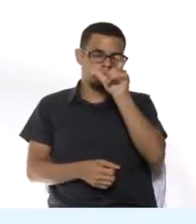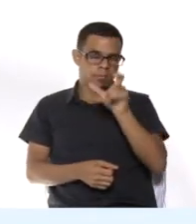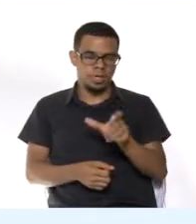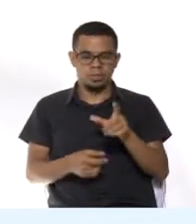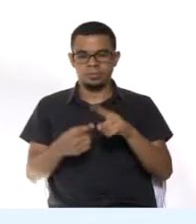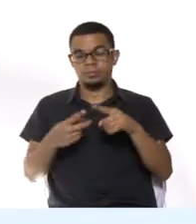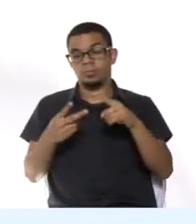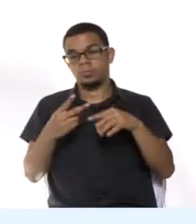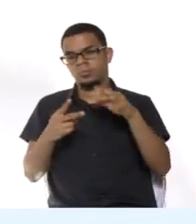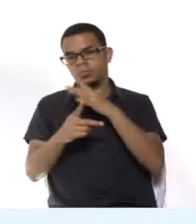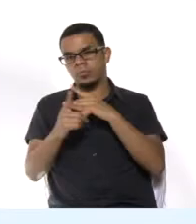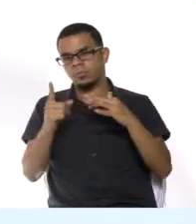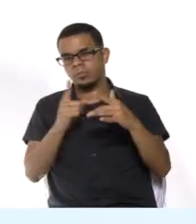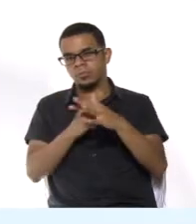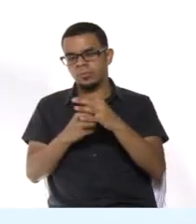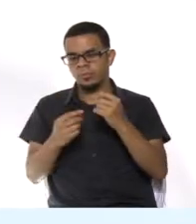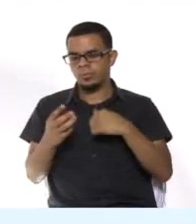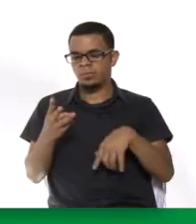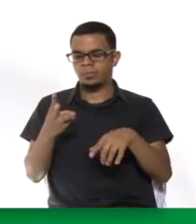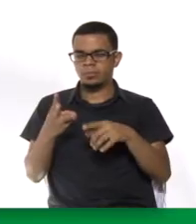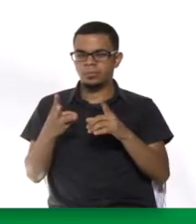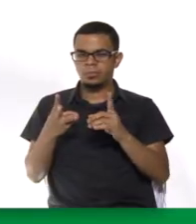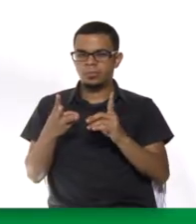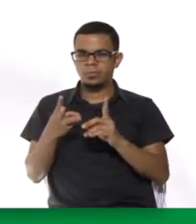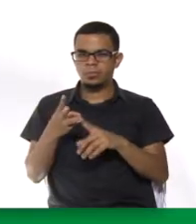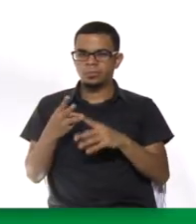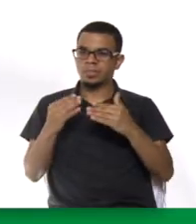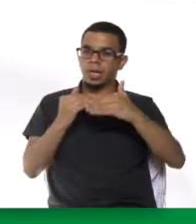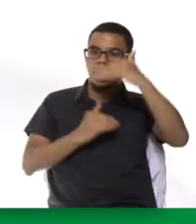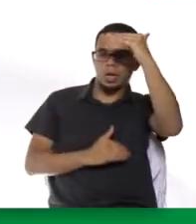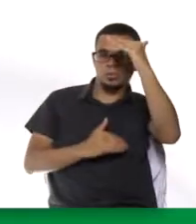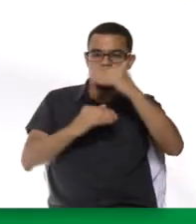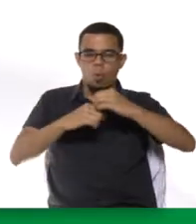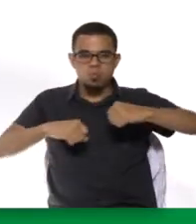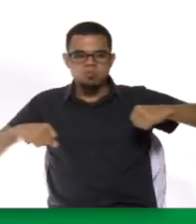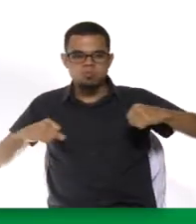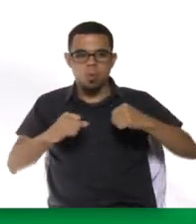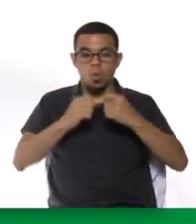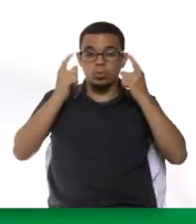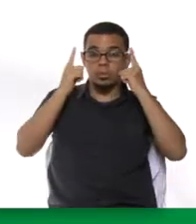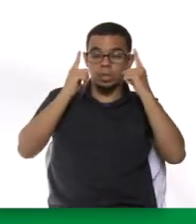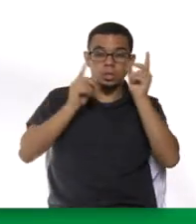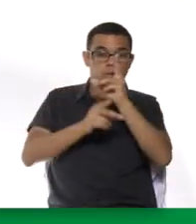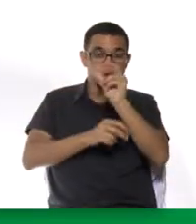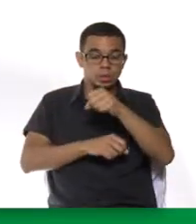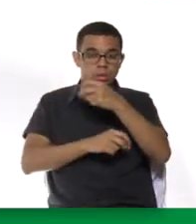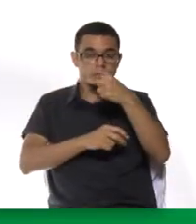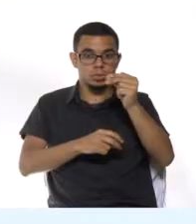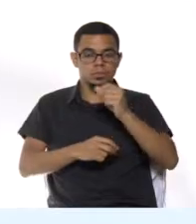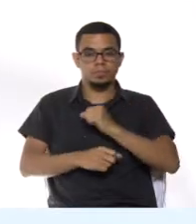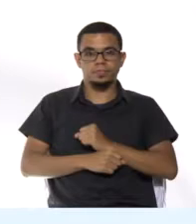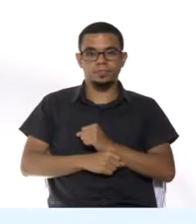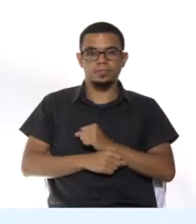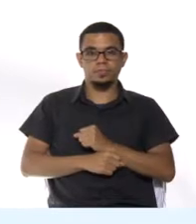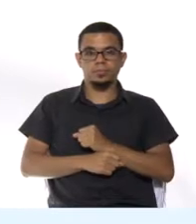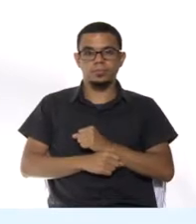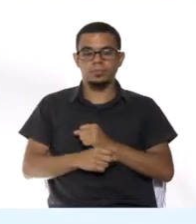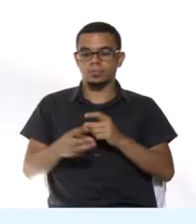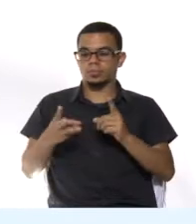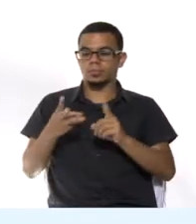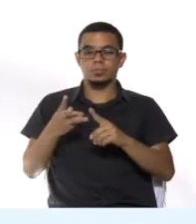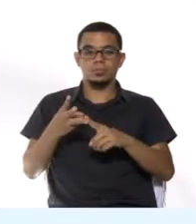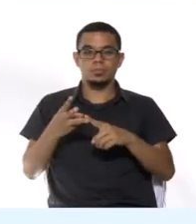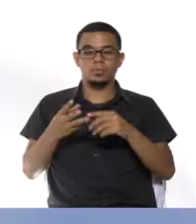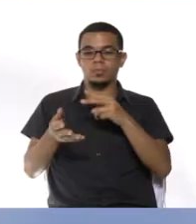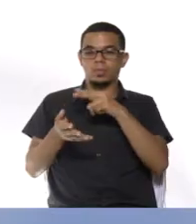un objeto. También tenemos el texto instruccional, donde él nos indica los pasos a seguir para realizar algunas actividades.